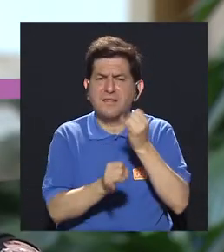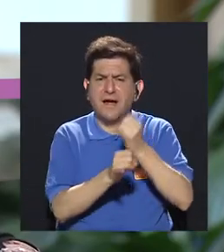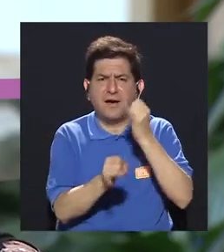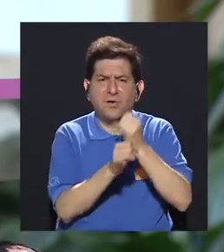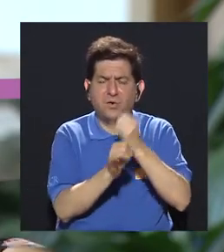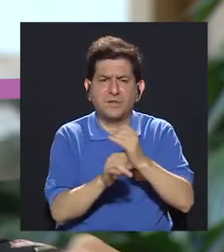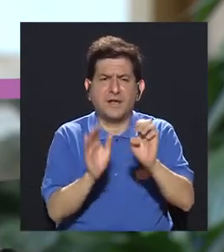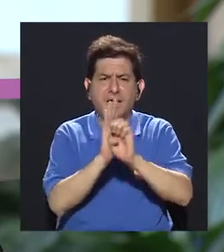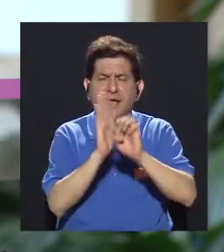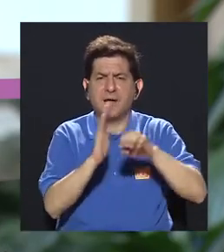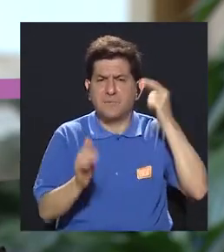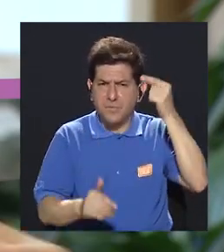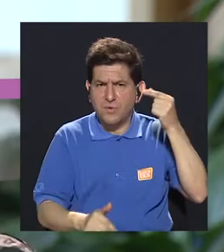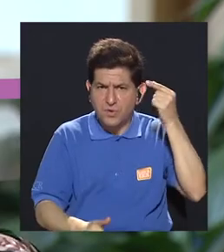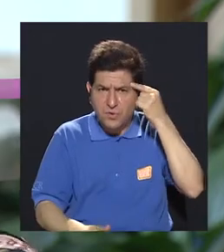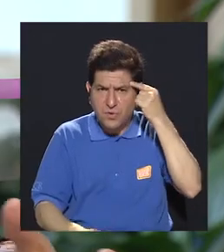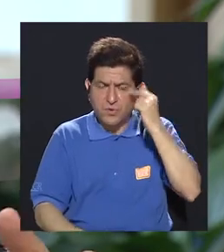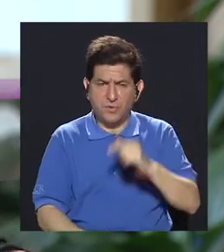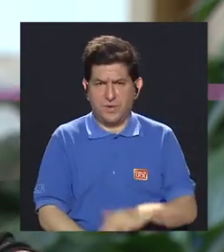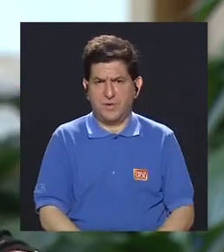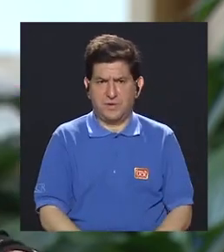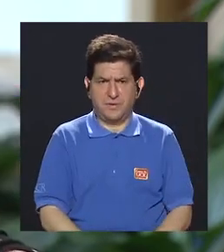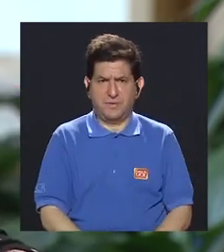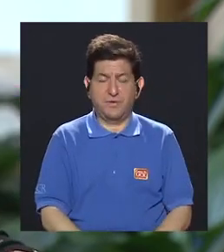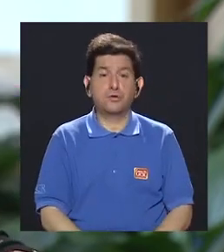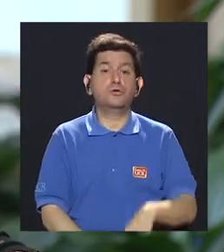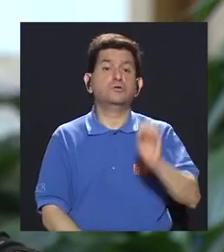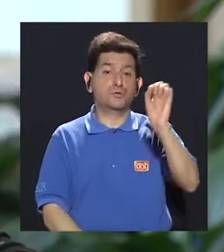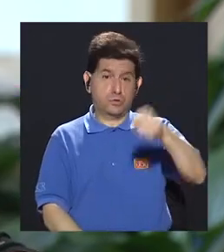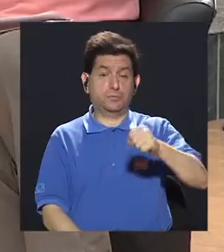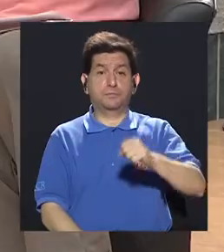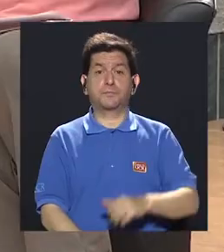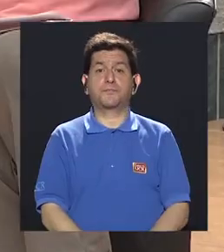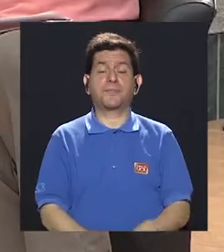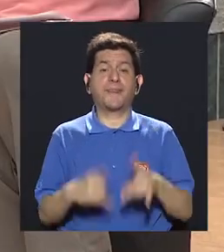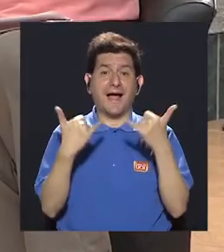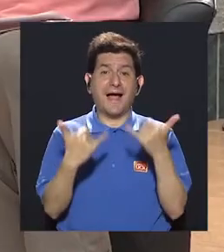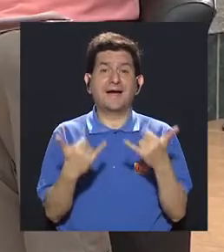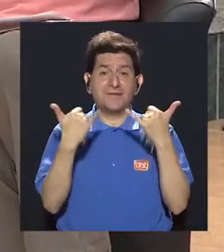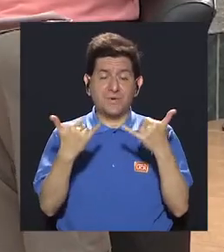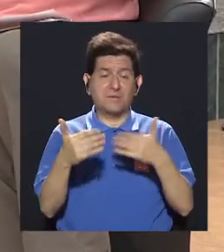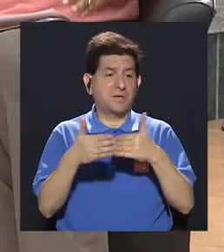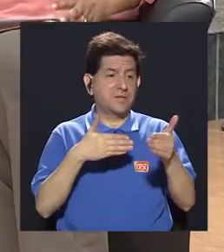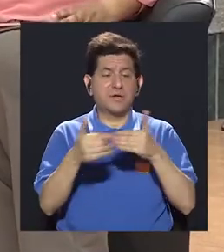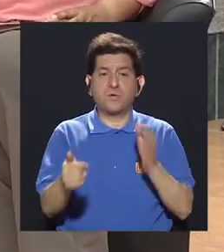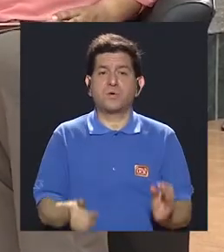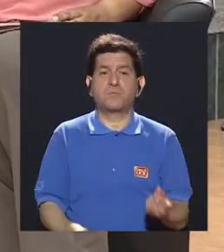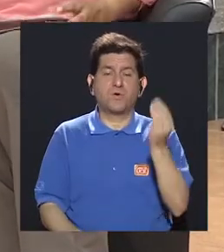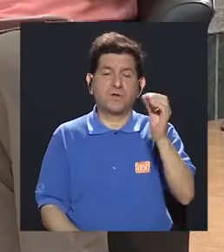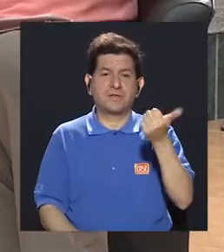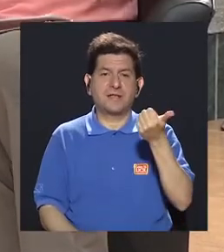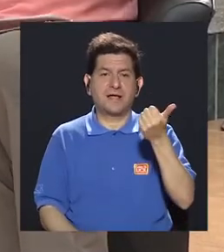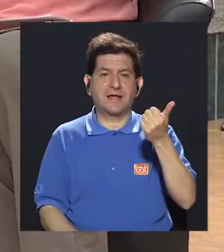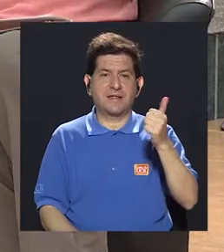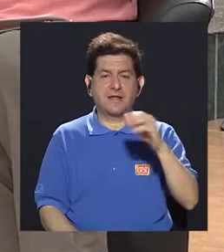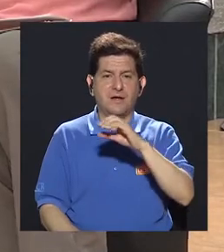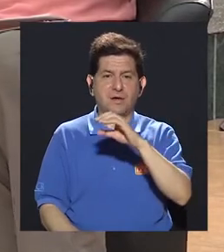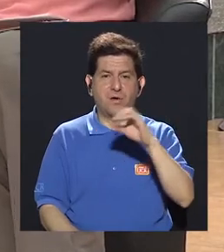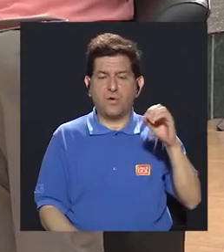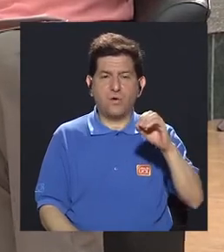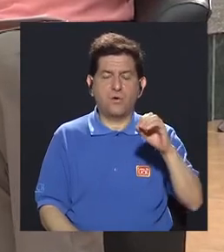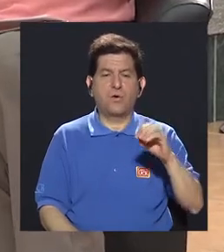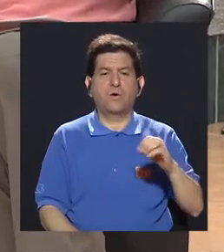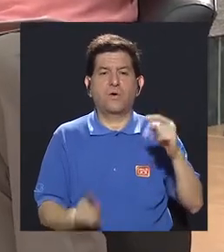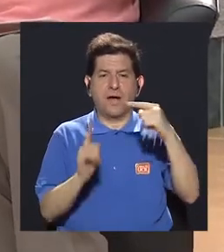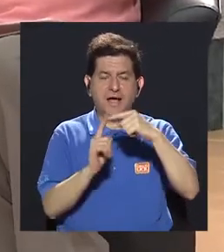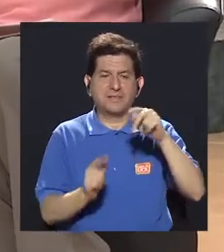otras instituciones, por ejemplo, del Estado. Sí, actualmente cualquier chico de 10 a 24 años